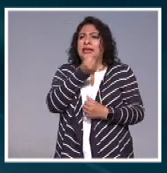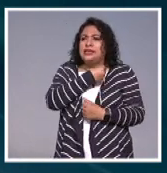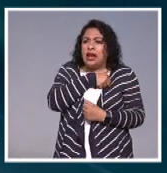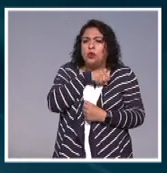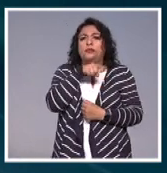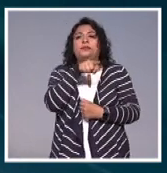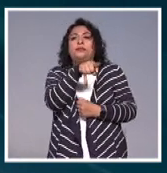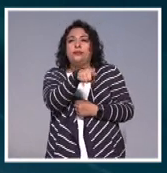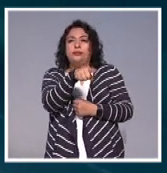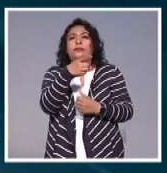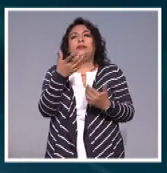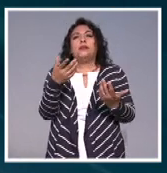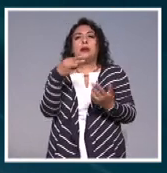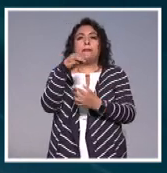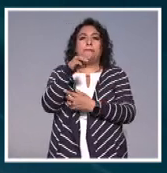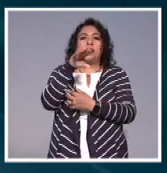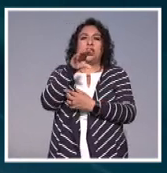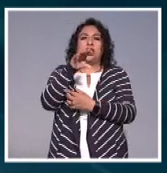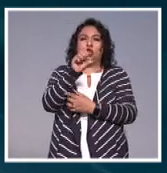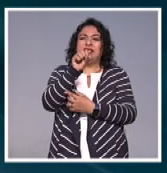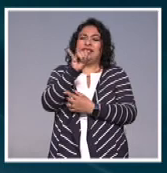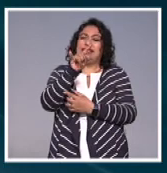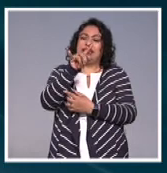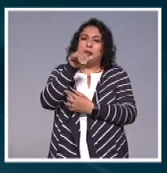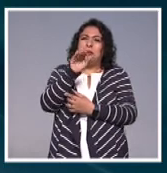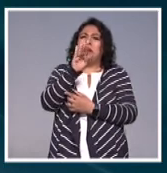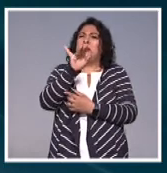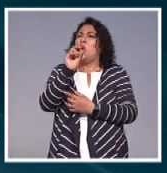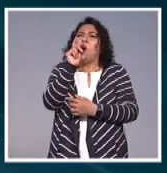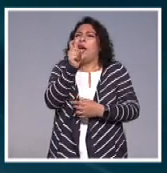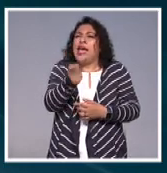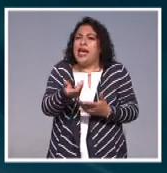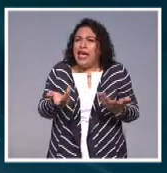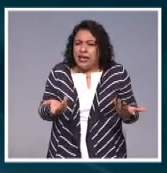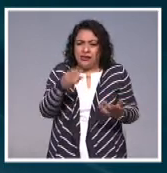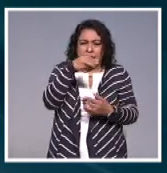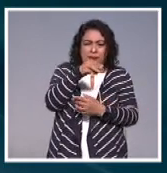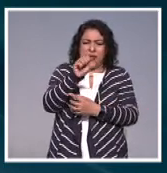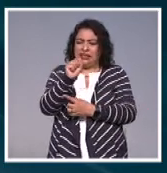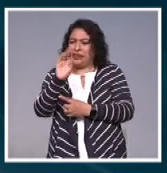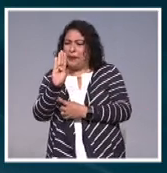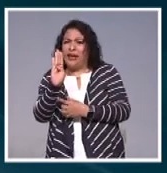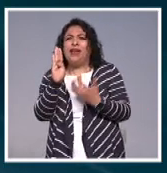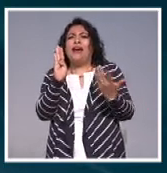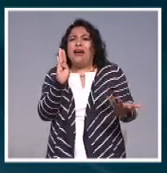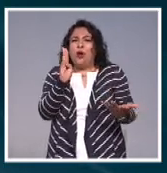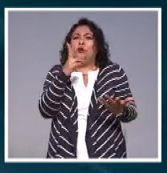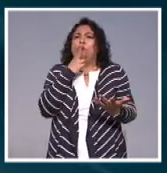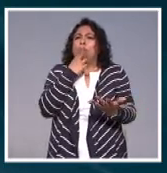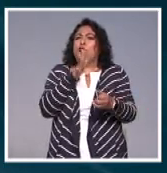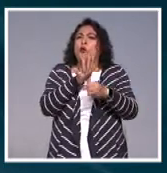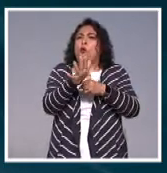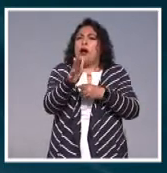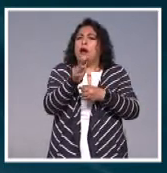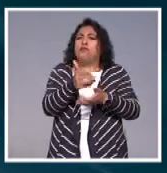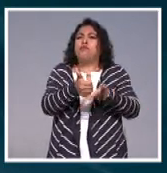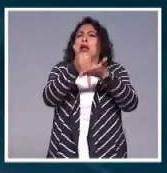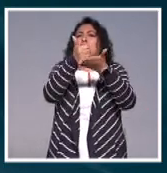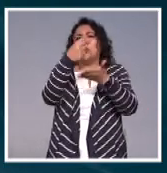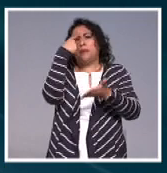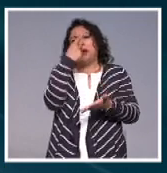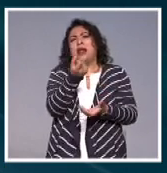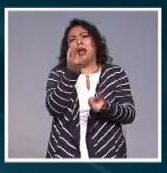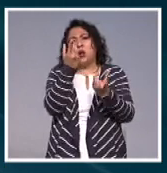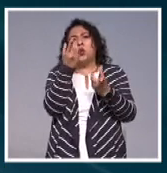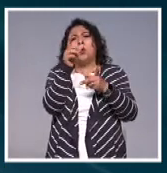los microsistemas bio, ¿qué son? ¿No? Y también, ¿cuáles son también estas aplicaciones que nos pueden traer, sobre todo para